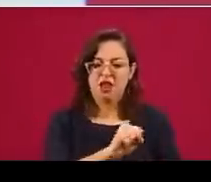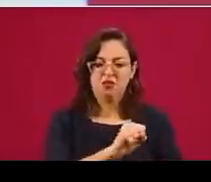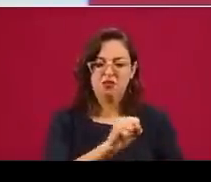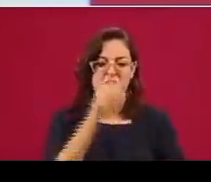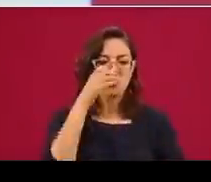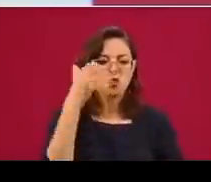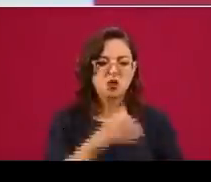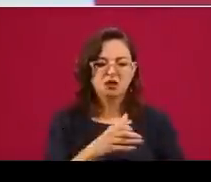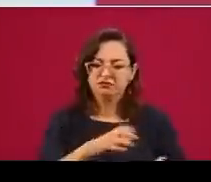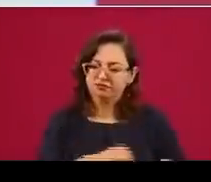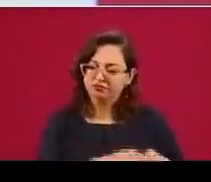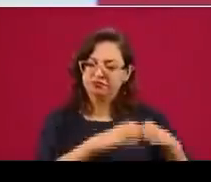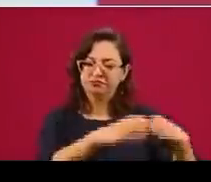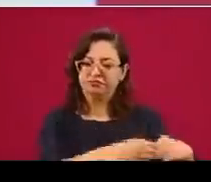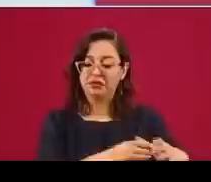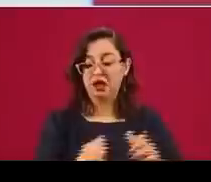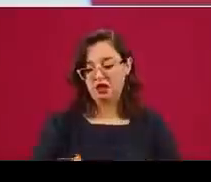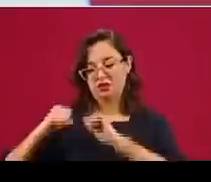Por cierto,